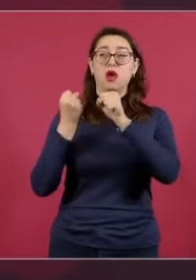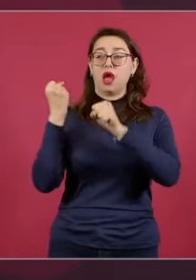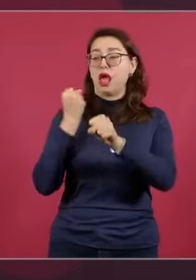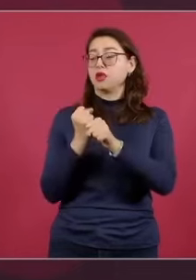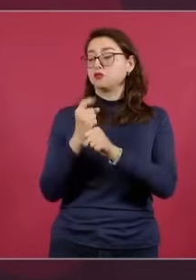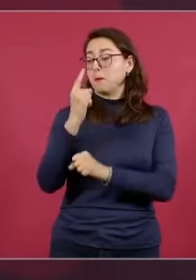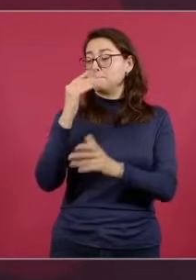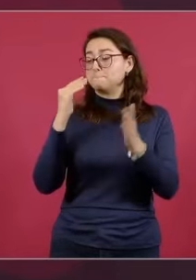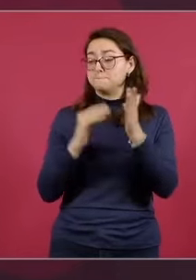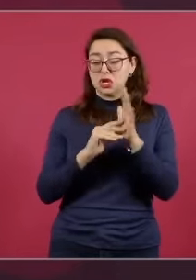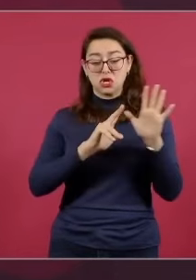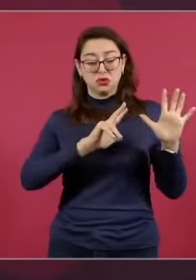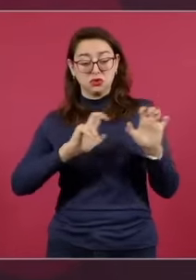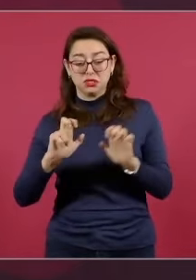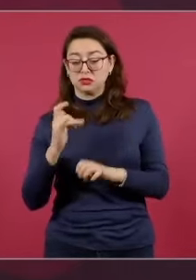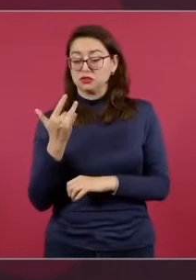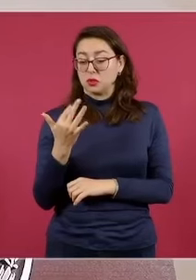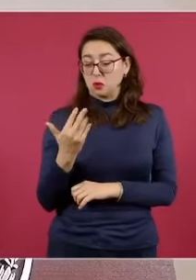1857